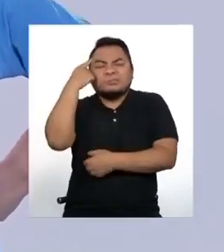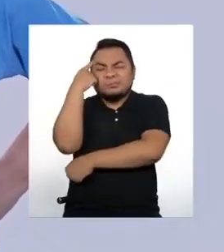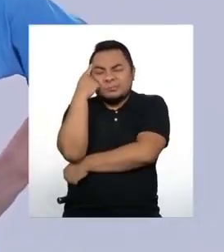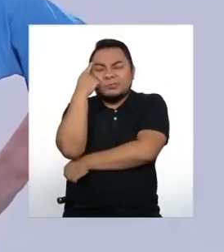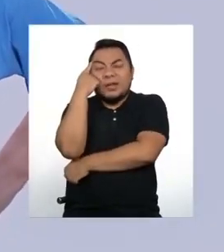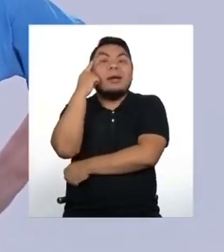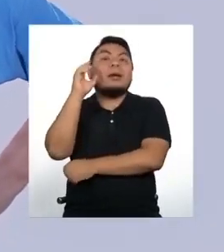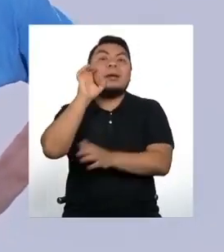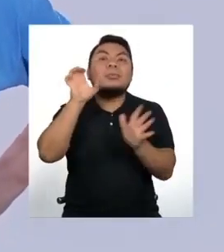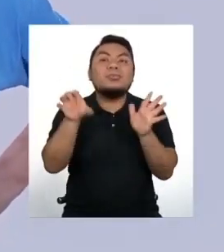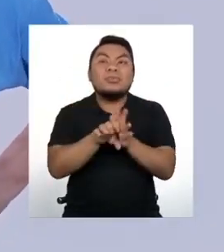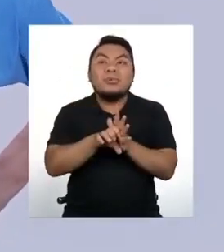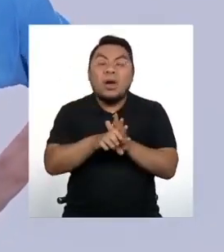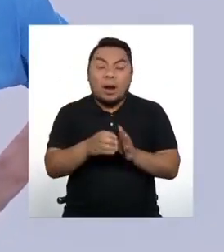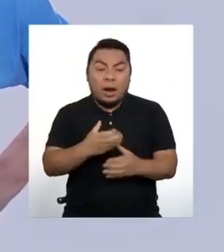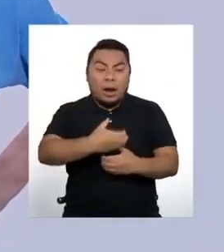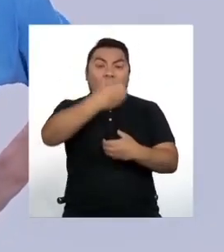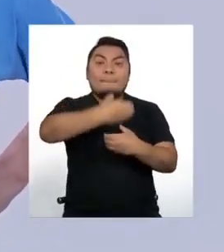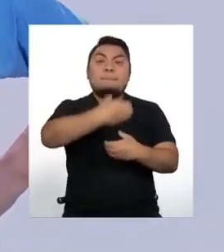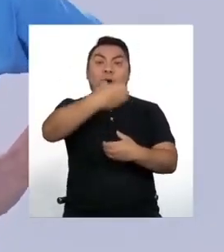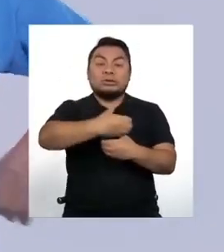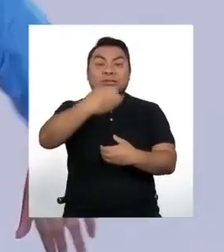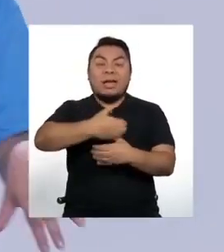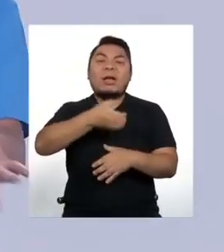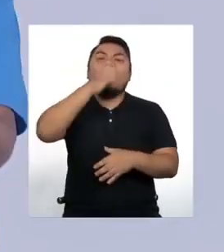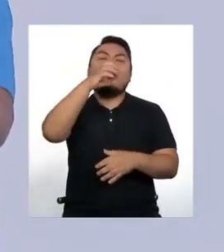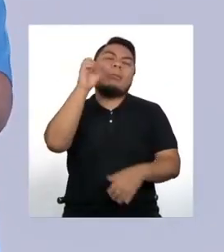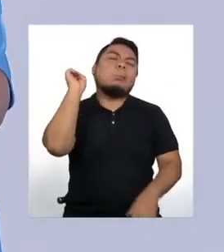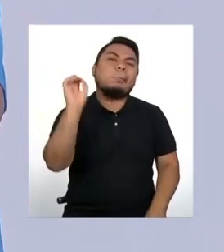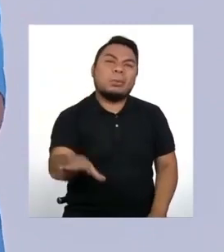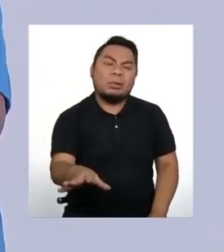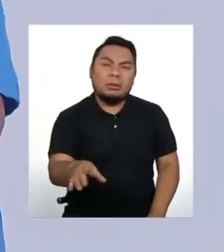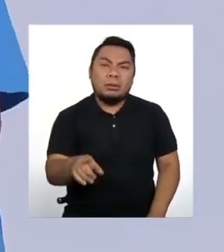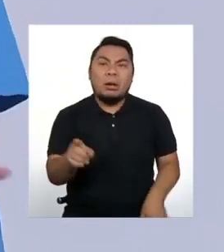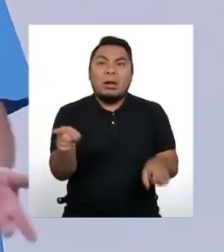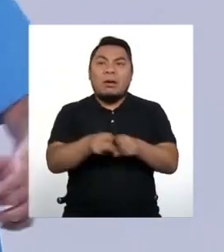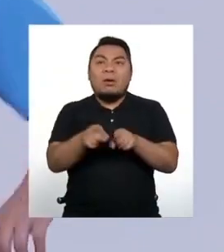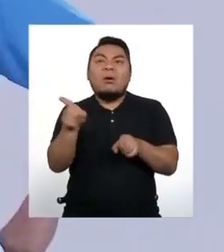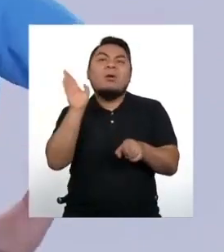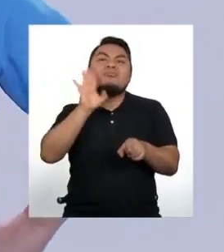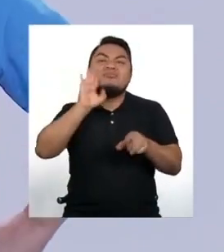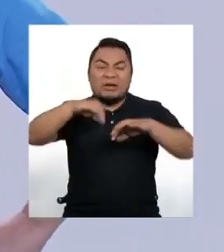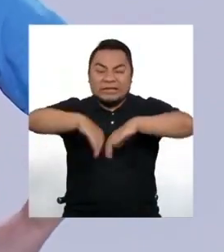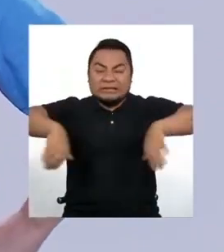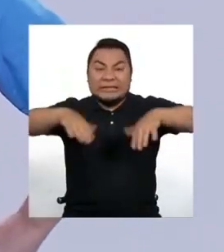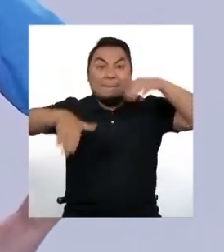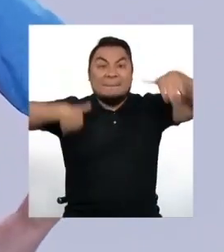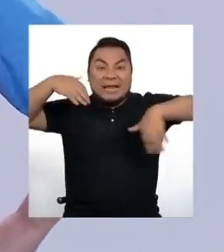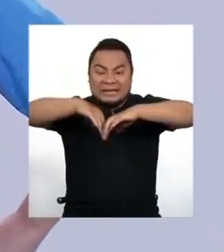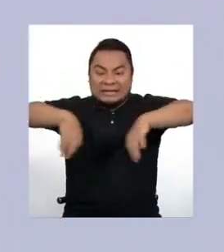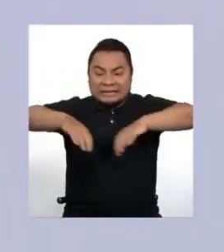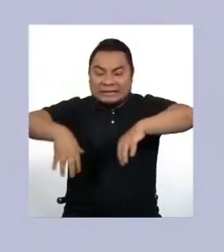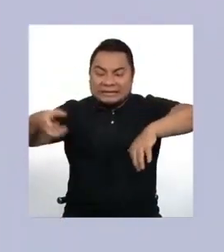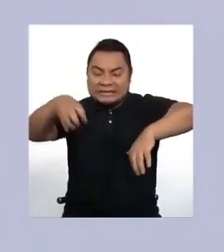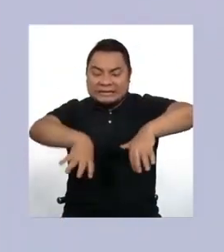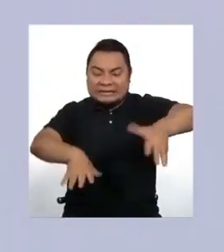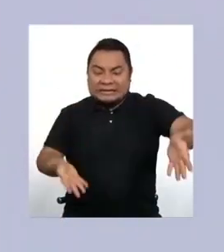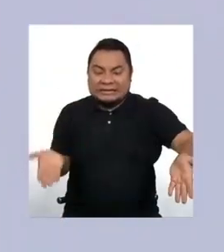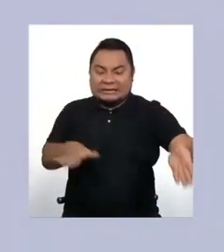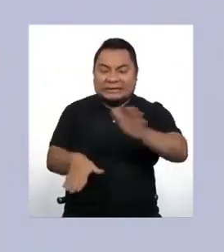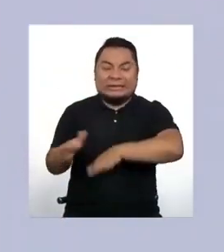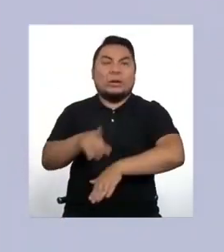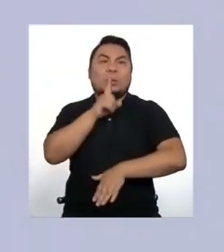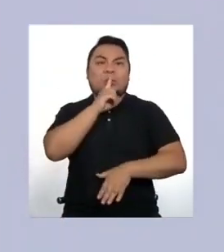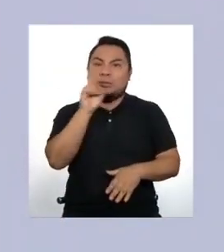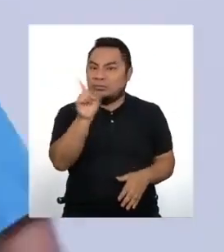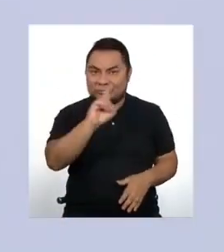que acompañas a la niña o al niño. Es importante seguir las indicaciones para mantenernos con salud. Lavarse las